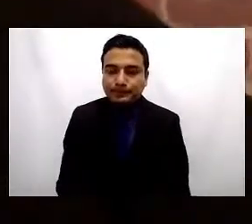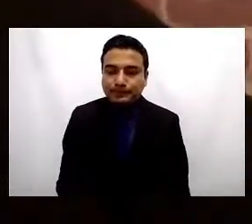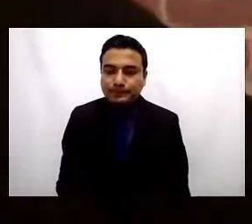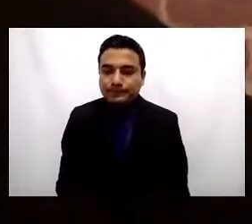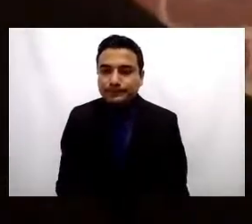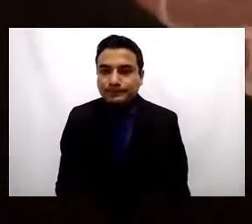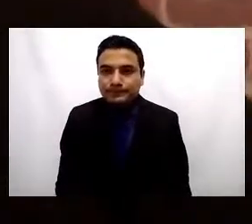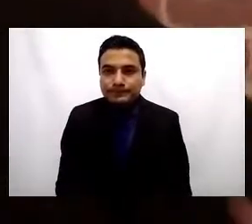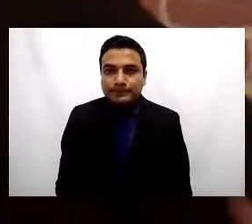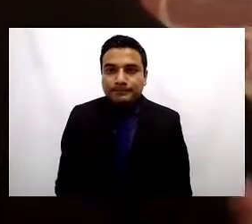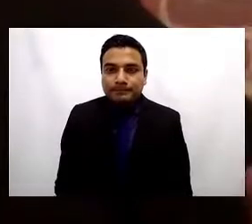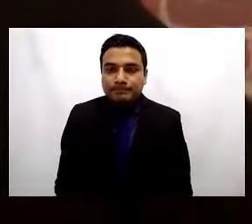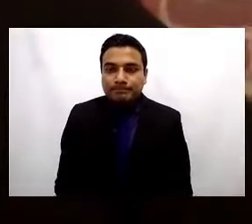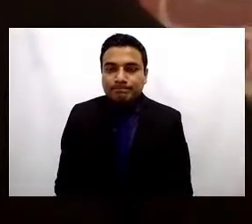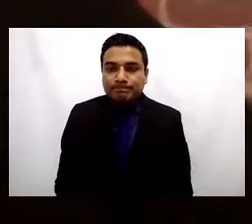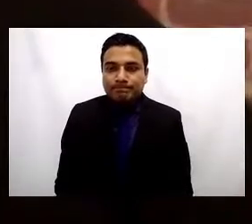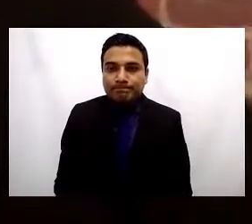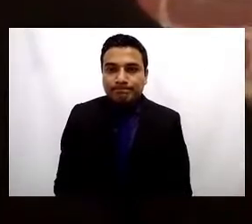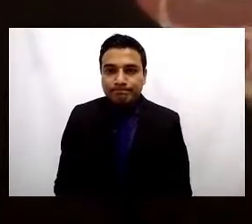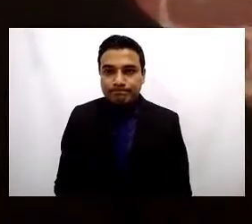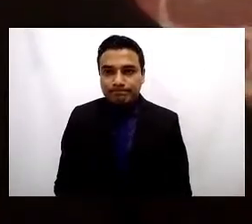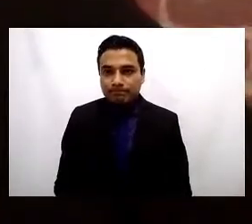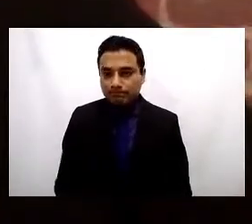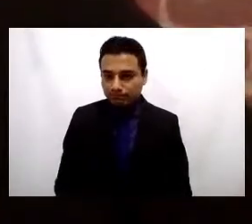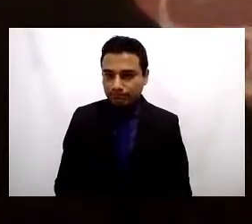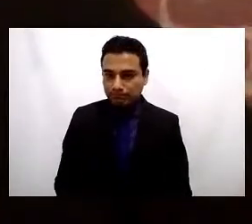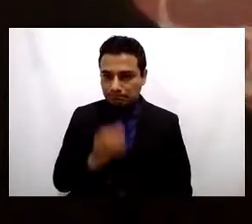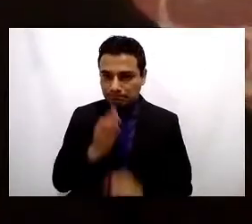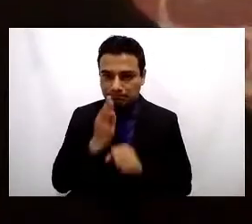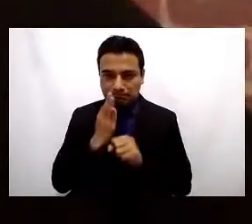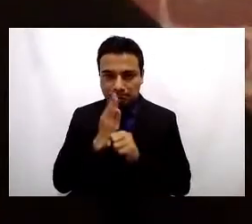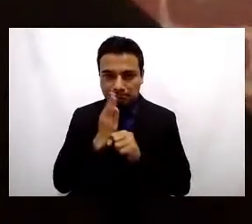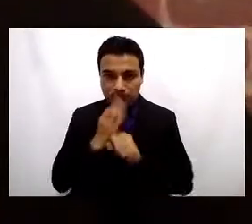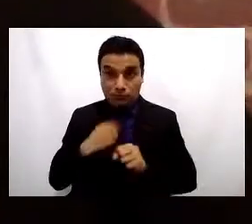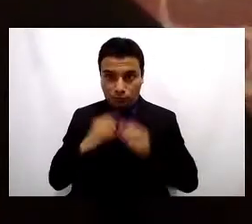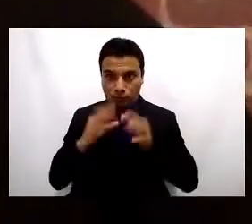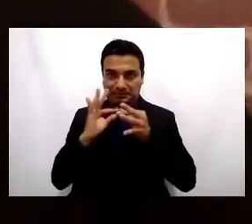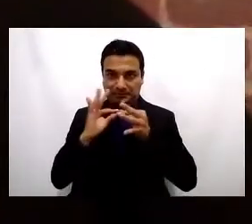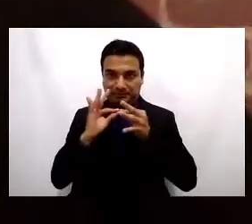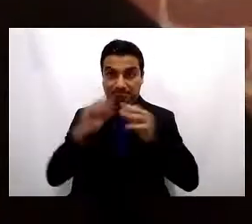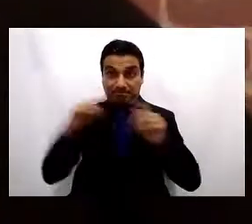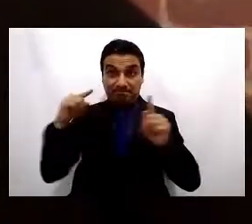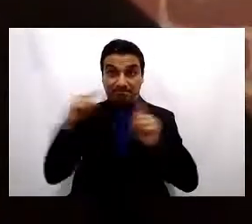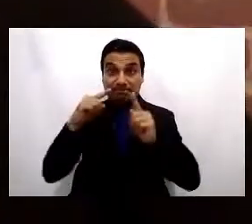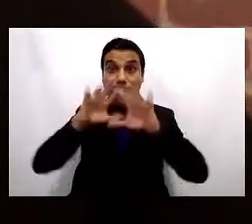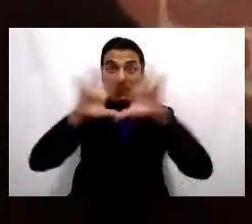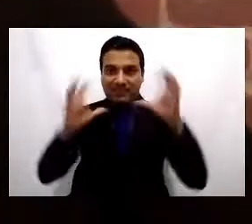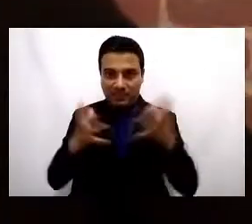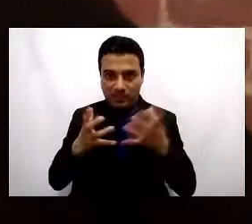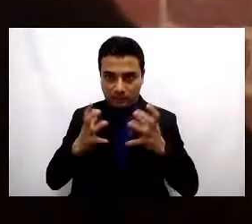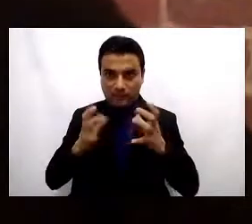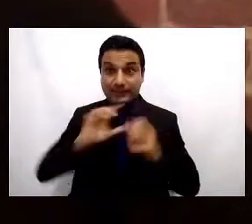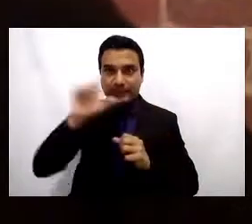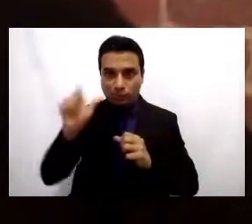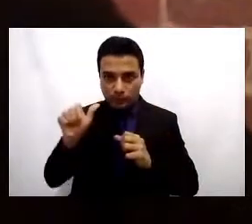Ante todo, yo voy a hacer un planteo global primero y después voy a empezar a dividir ese